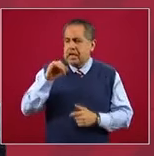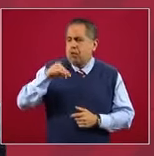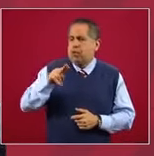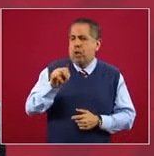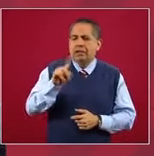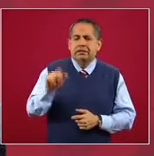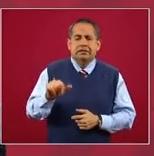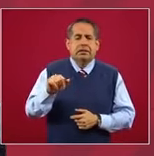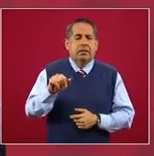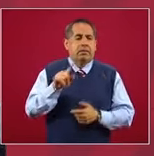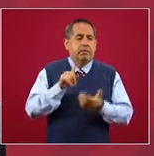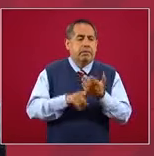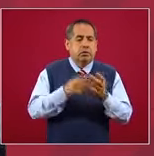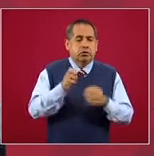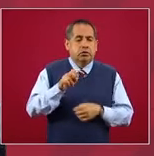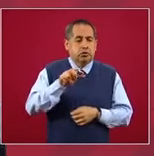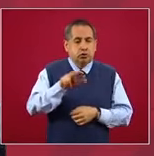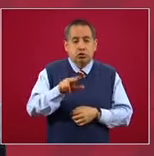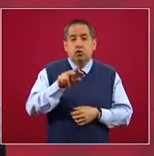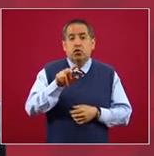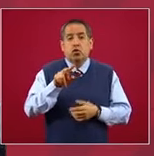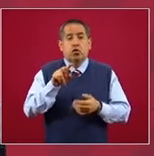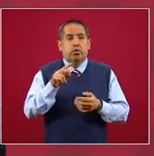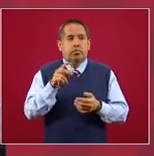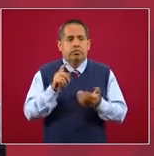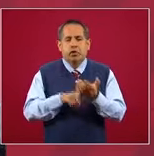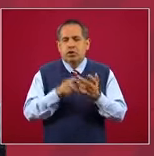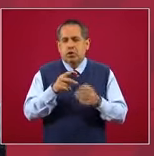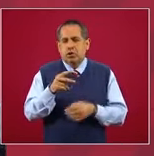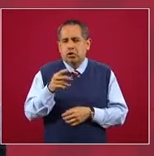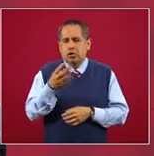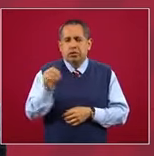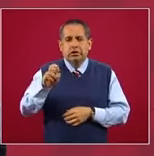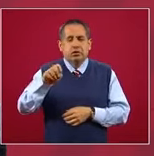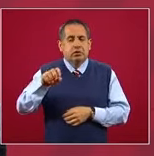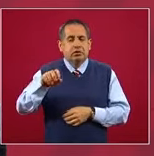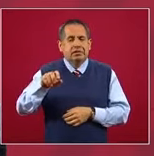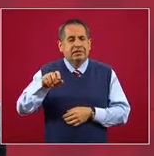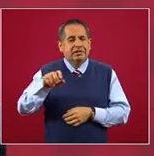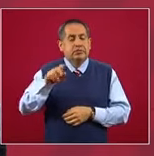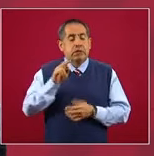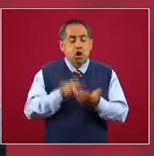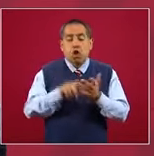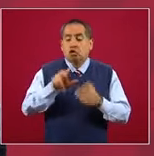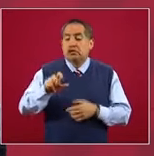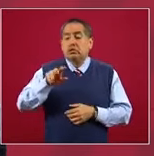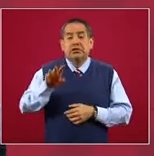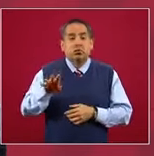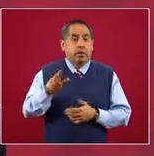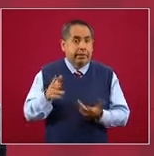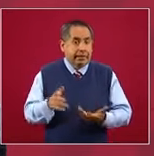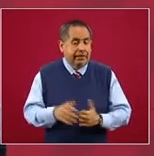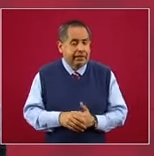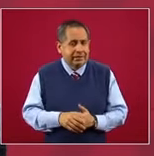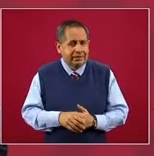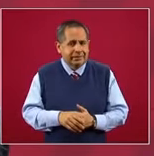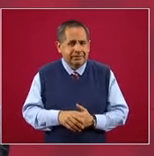1918 y 1919, al inicio del pasado siglo XX,